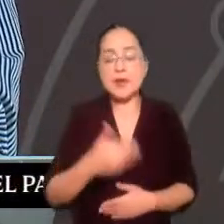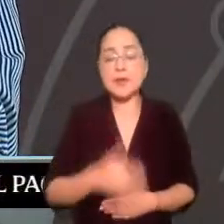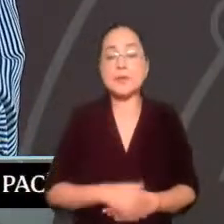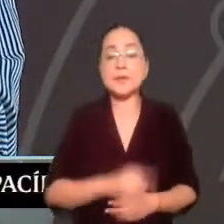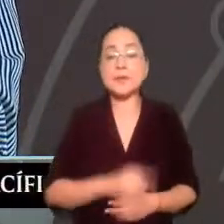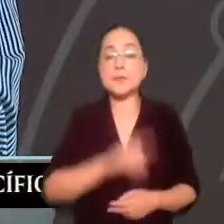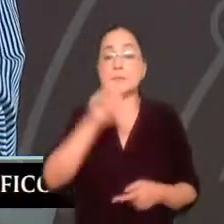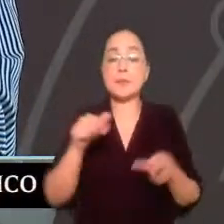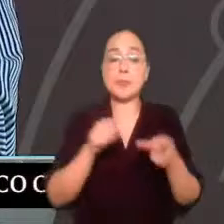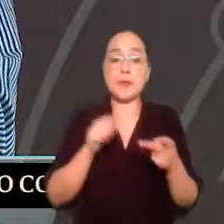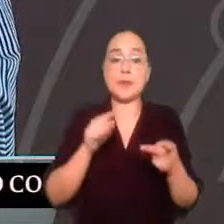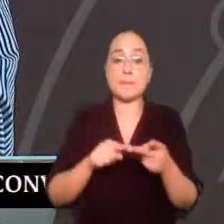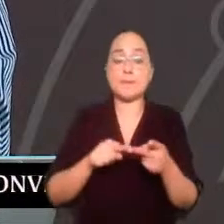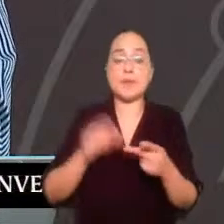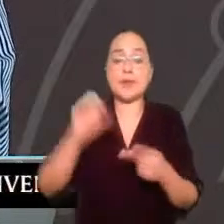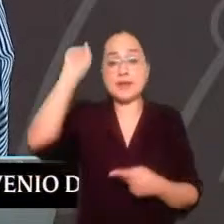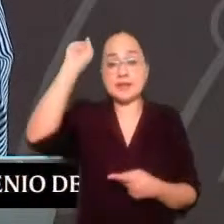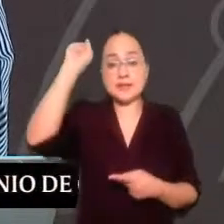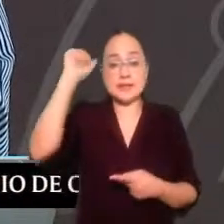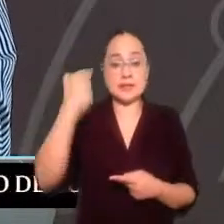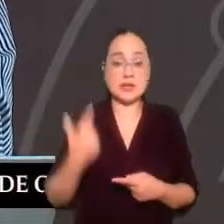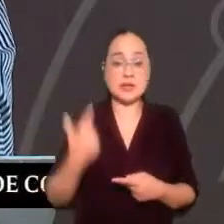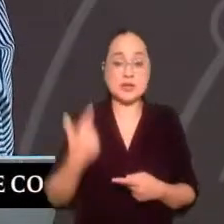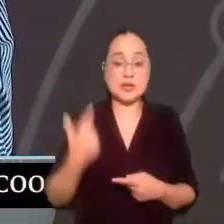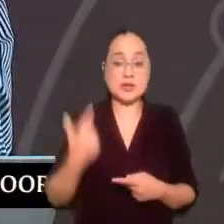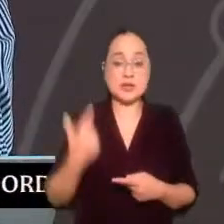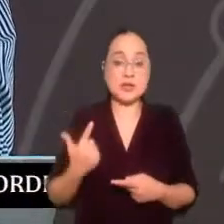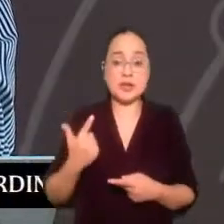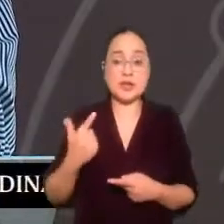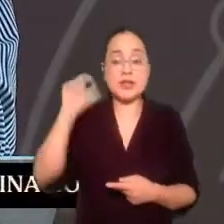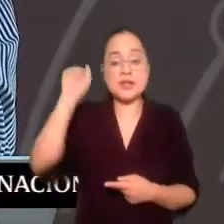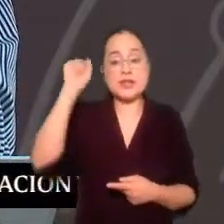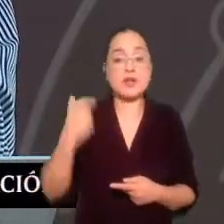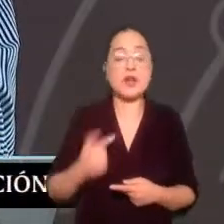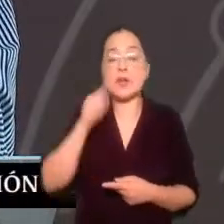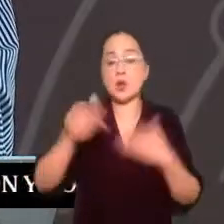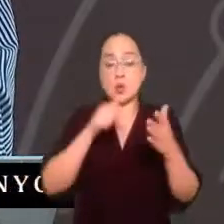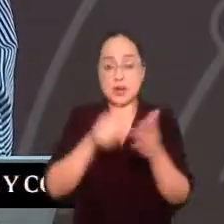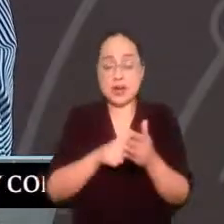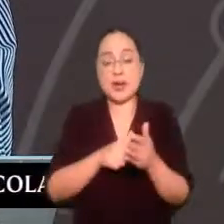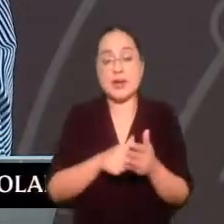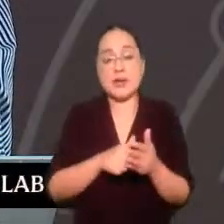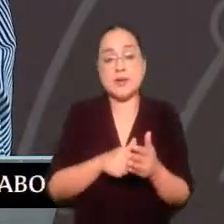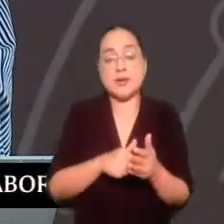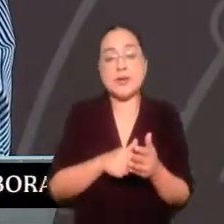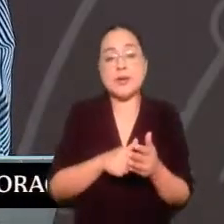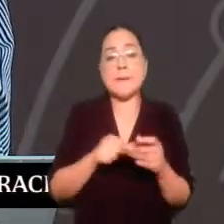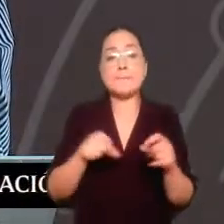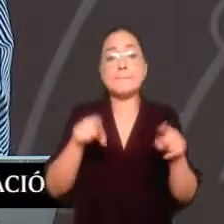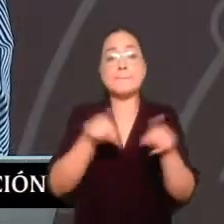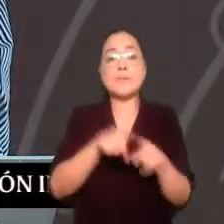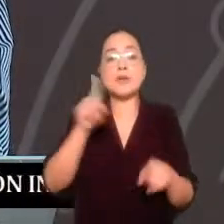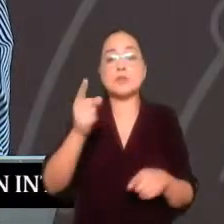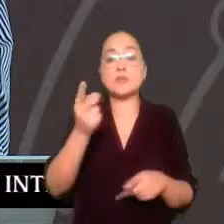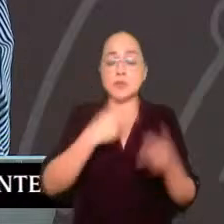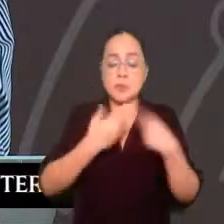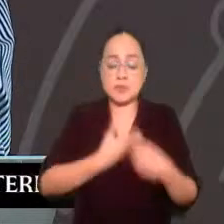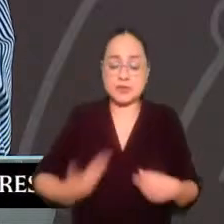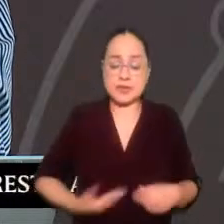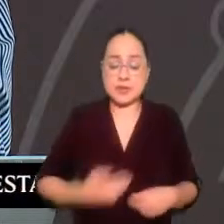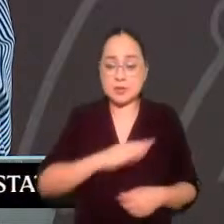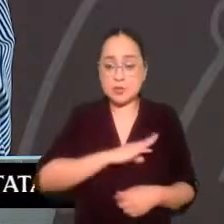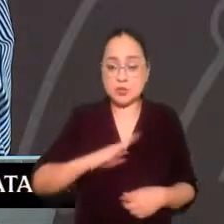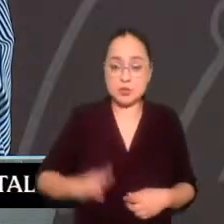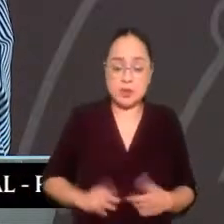En Sinaloa, ahí Sinaloa de Leyva, ahí en la cabecera del municipio, también ya vino el presidente municipal conmigo, el doctor.